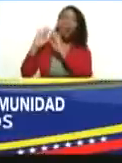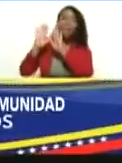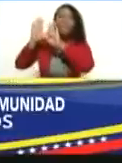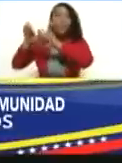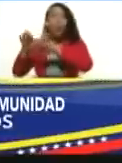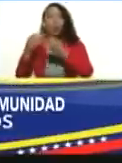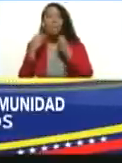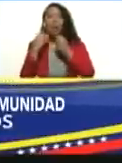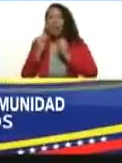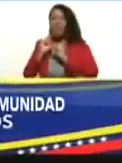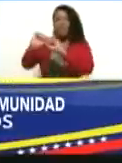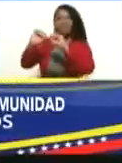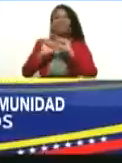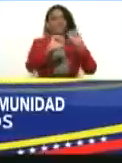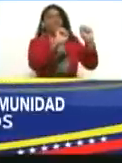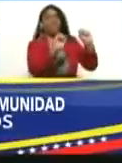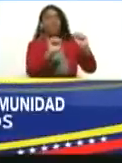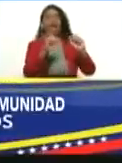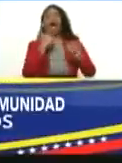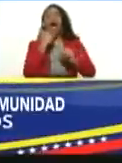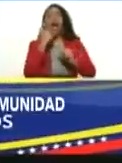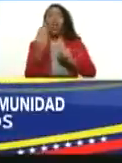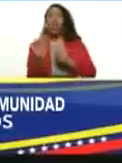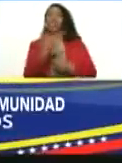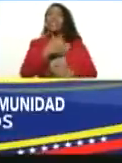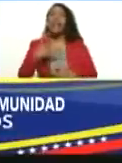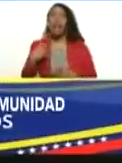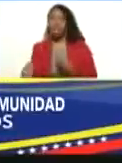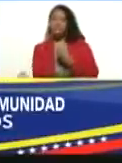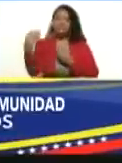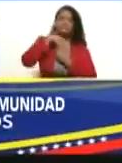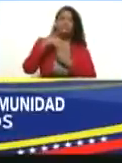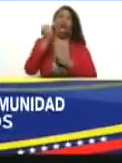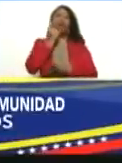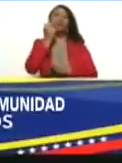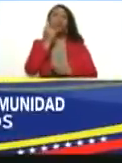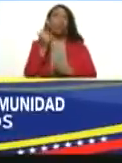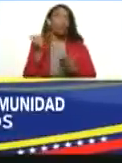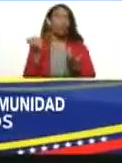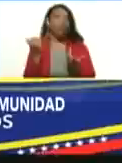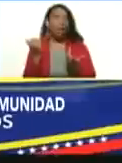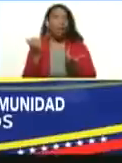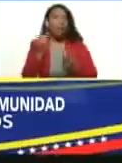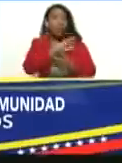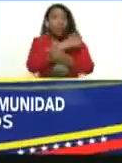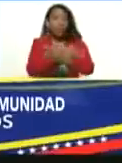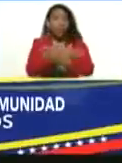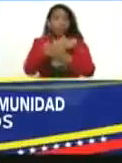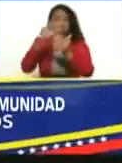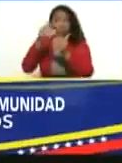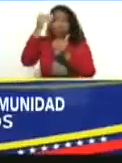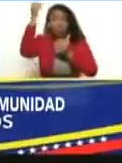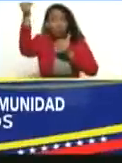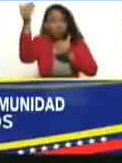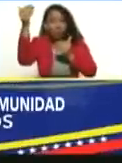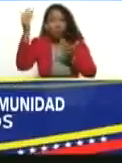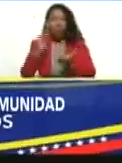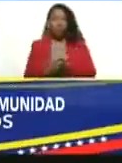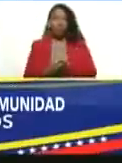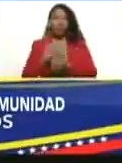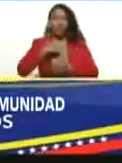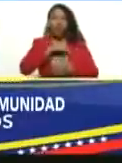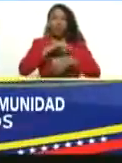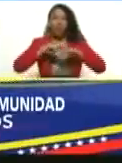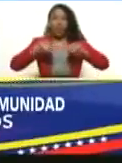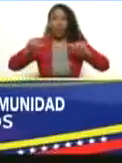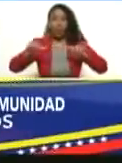rechazar todo tipo de intervencionismo de fuerzas o potencias fuera de